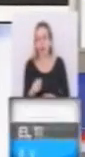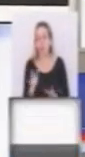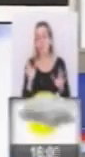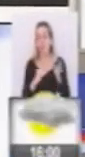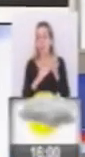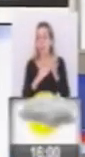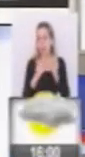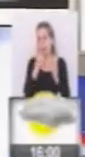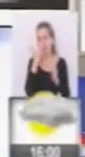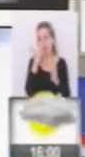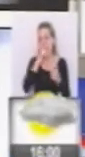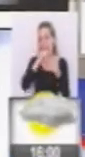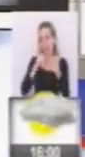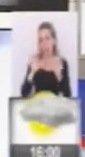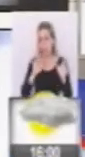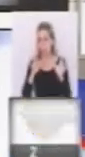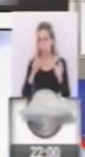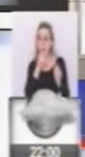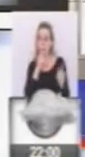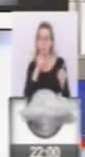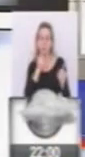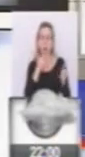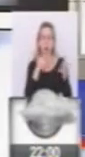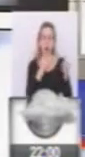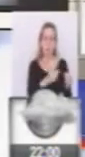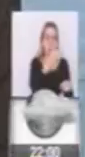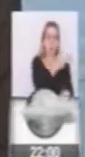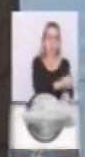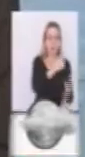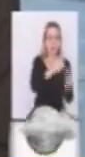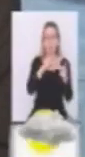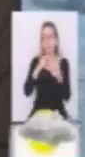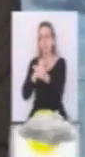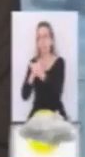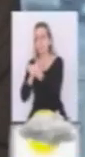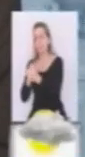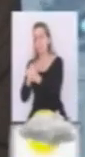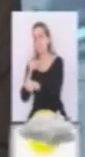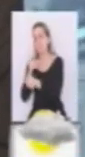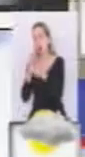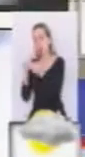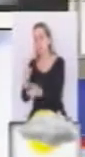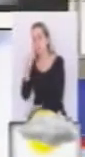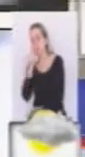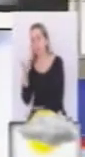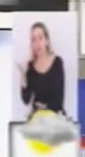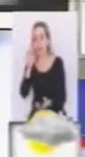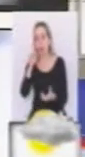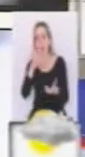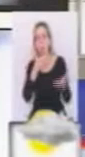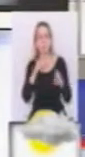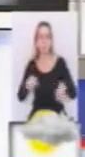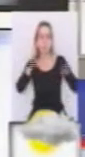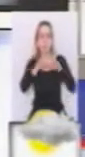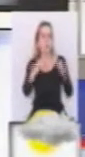apoyo a Scioli o Libertad de Acción. Después, ¿cómo impacta eso en la gente? Debería decir Libertad de Acción. Y él debería decir Libertad de Acción. Pero él